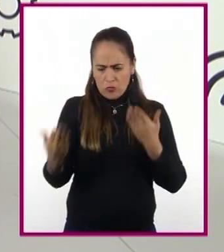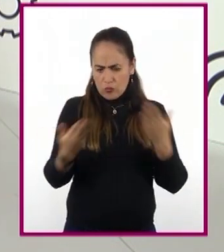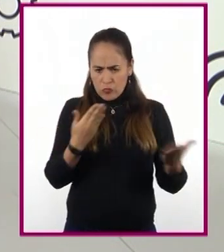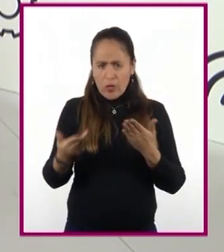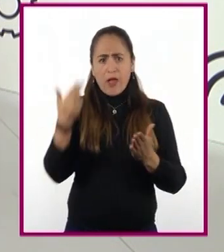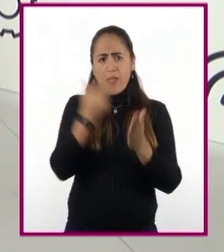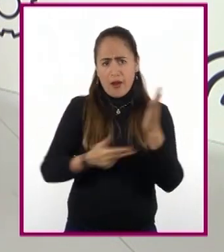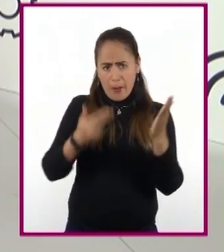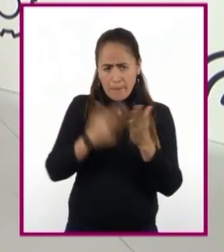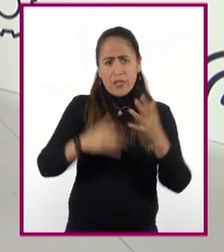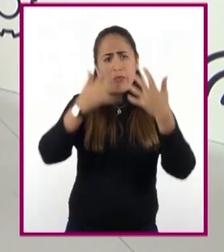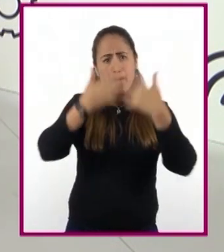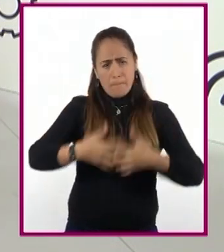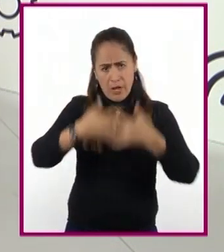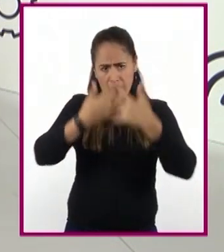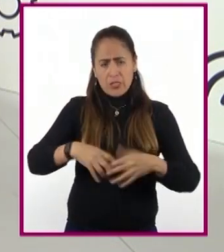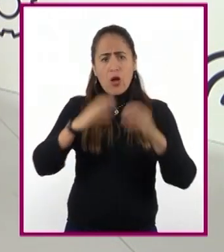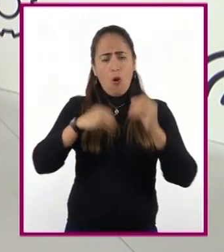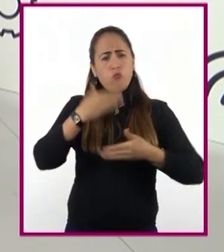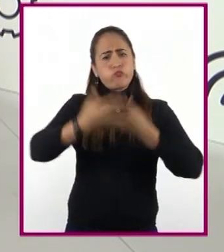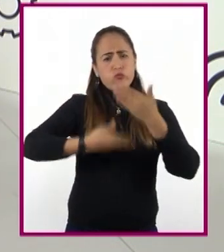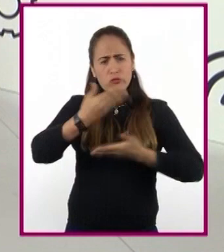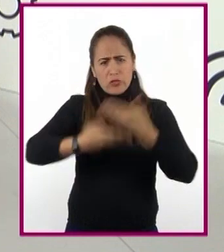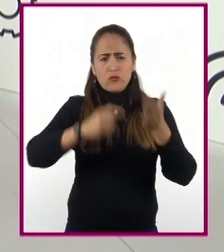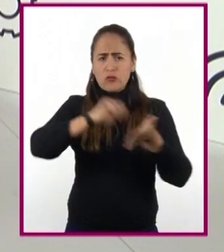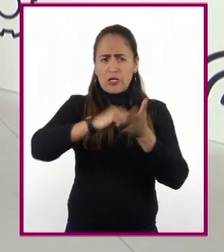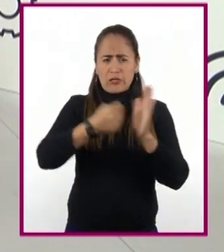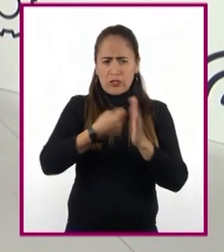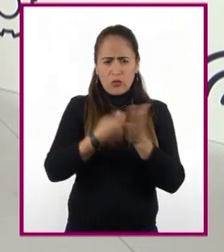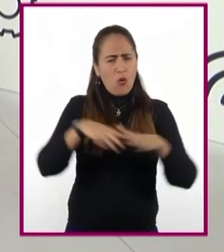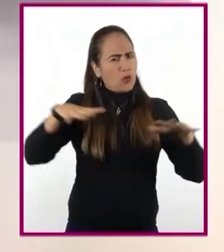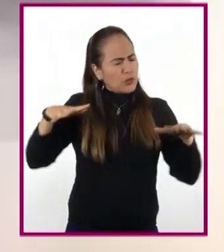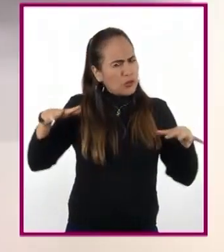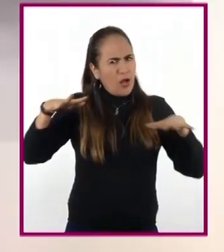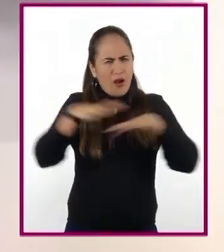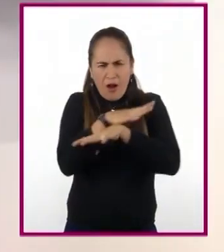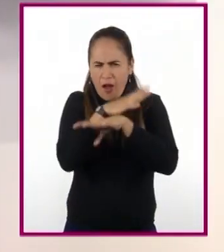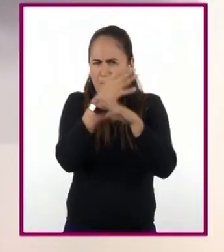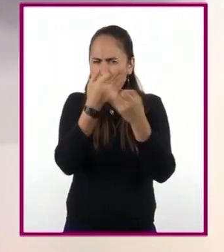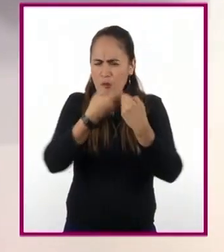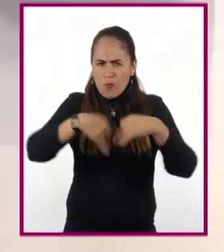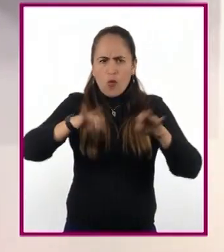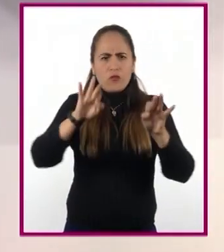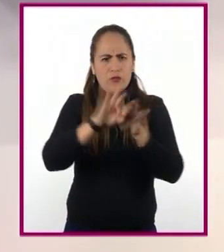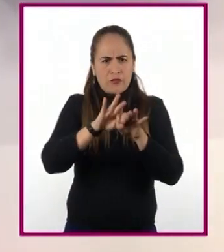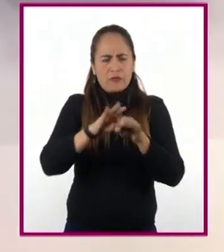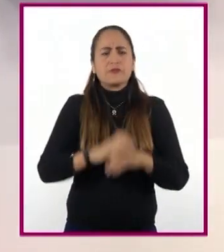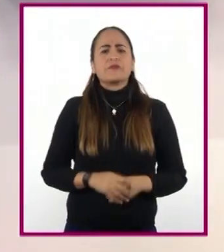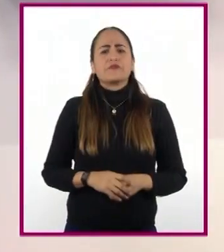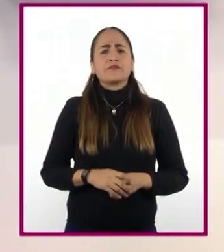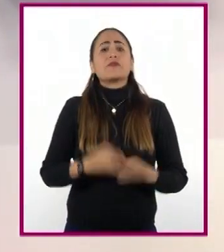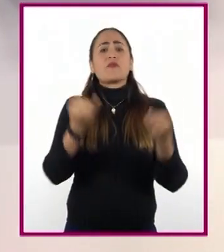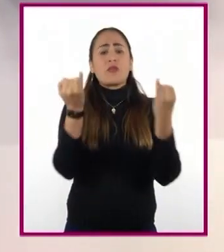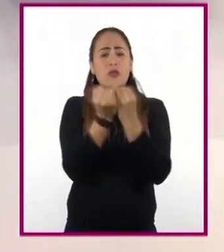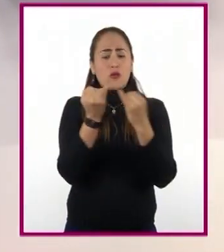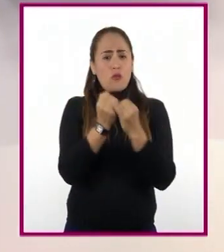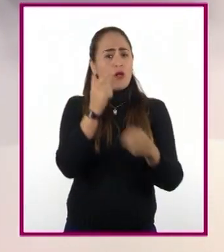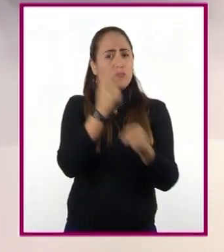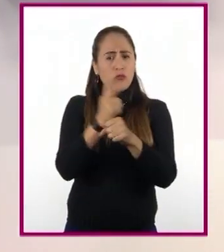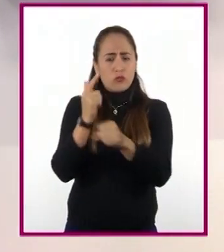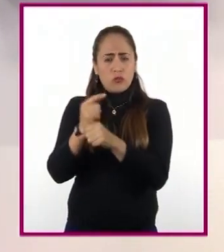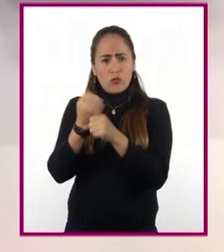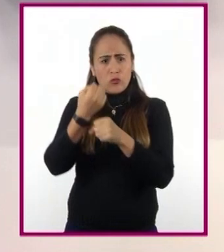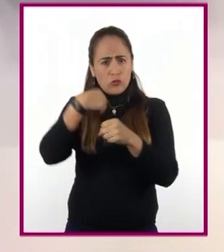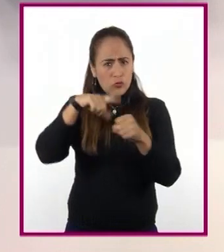o proceso técnico tuvo una repercusión trascendente. Identificaremos cómo los aspectos